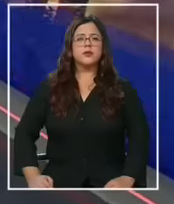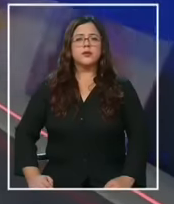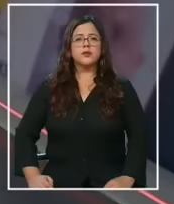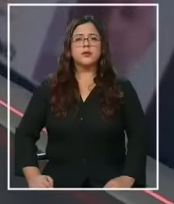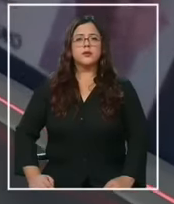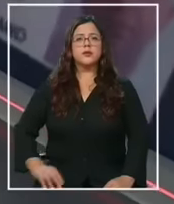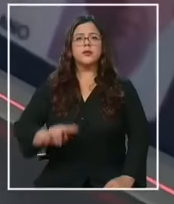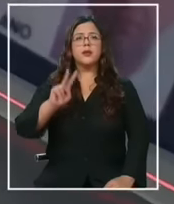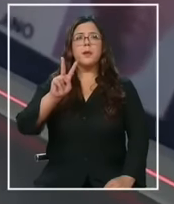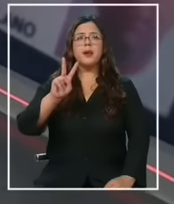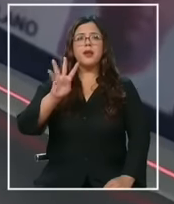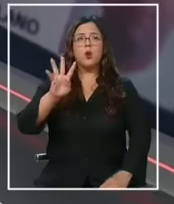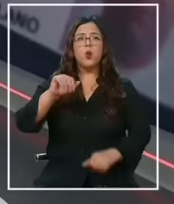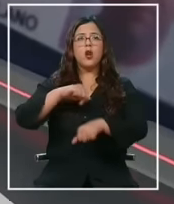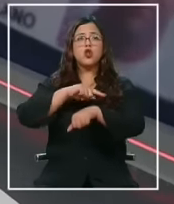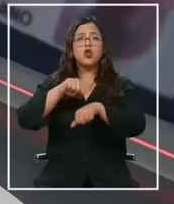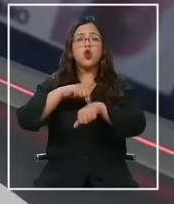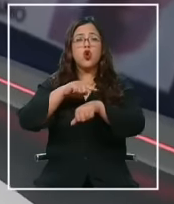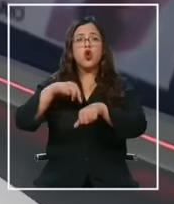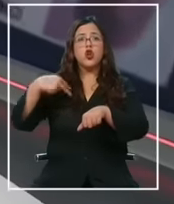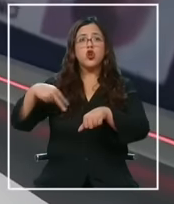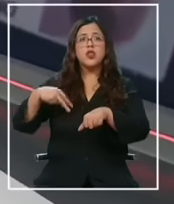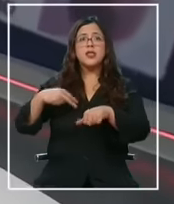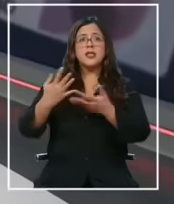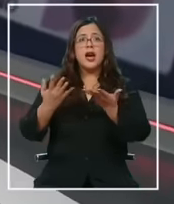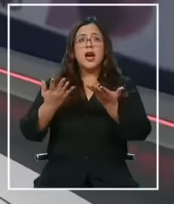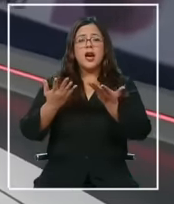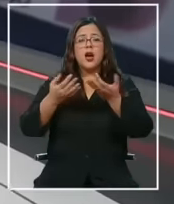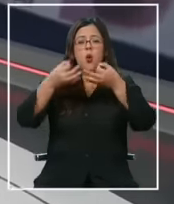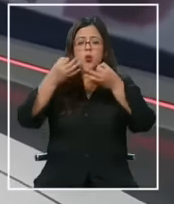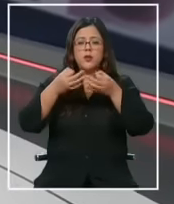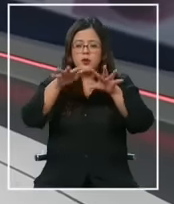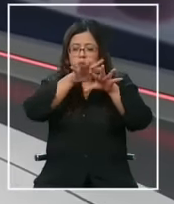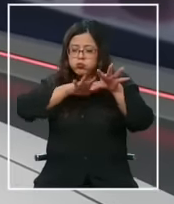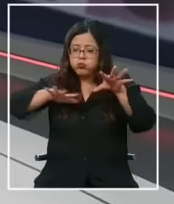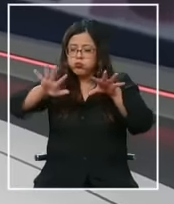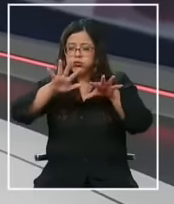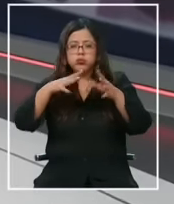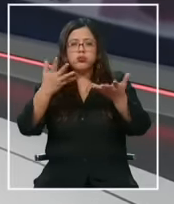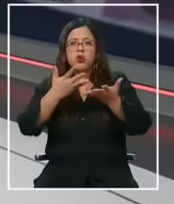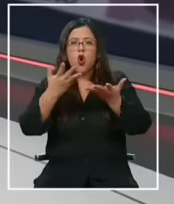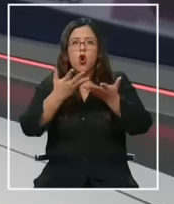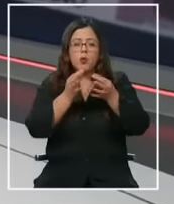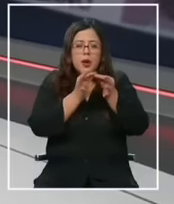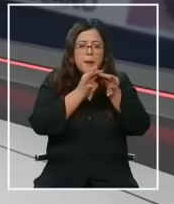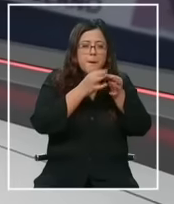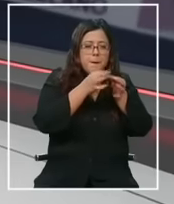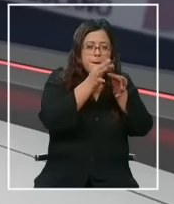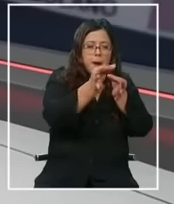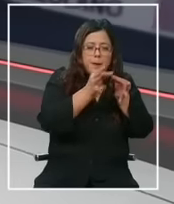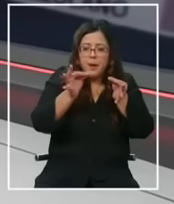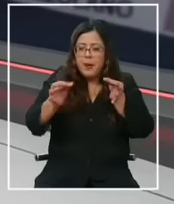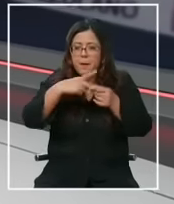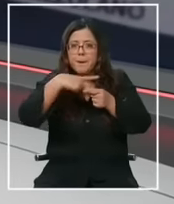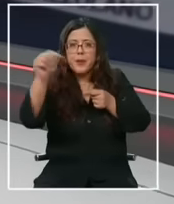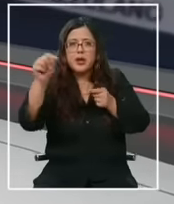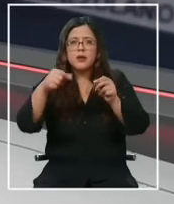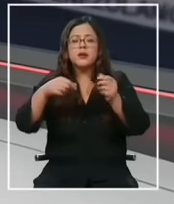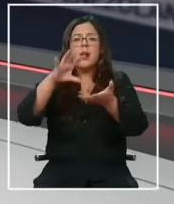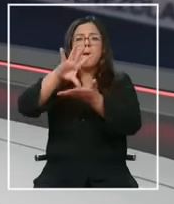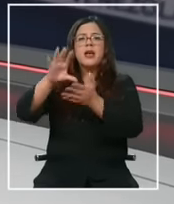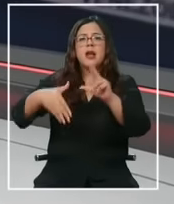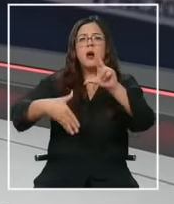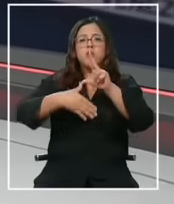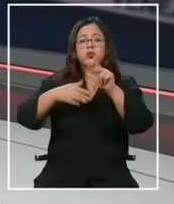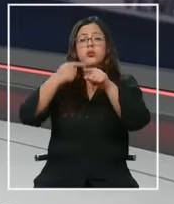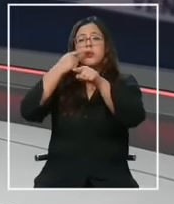Y 24 horas obtuvo la ruta de escape que siguió este criminal venezolano por varios países de Latinoamérica y que buscaba regresar a